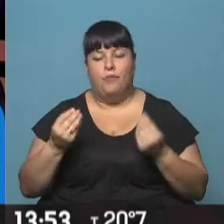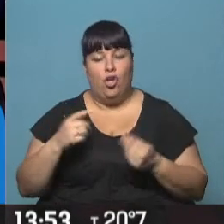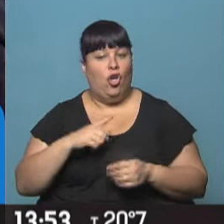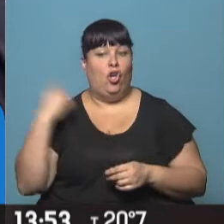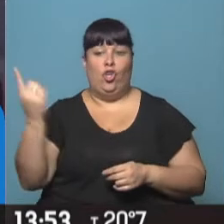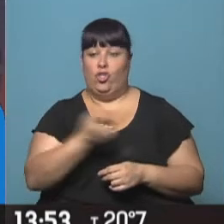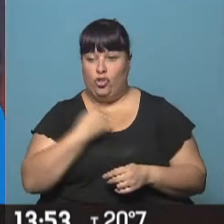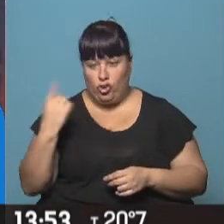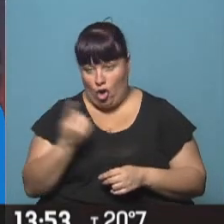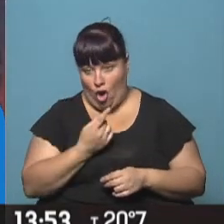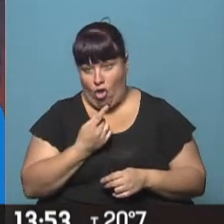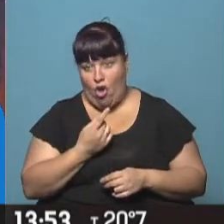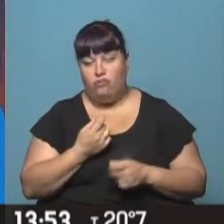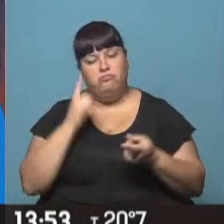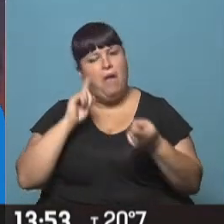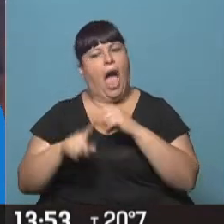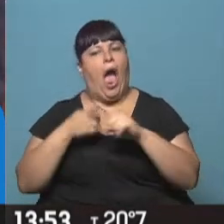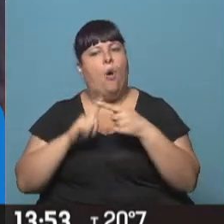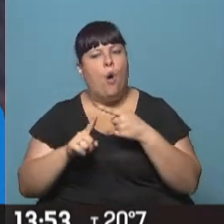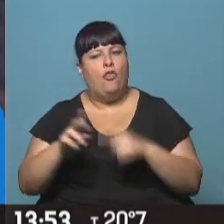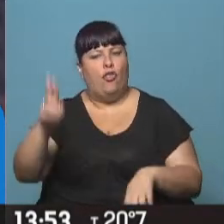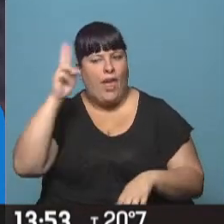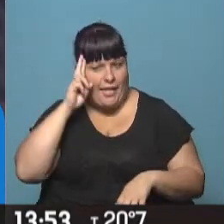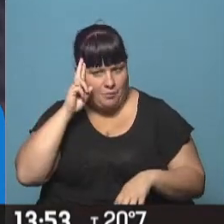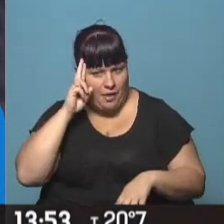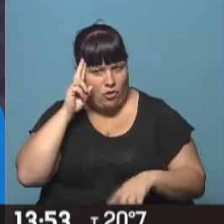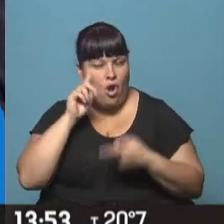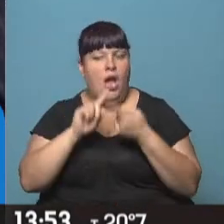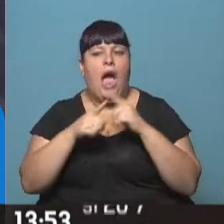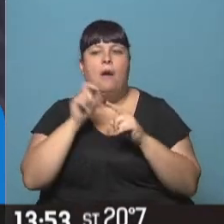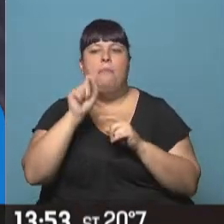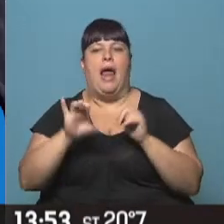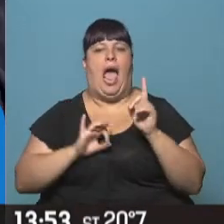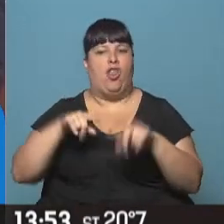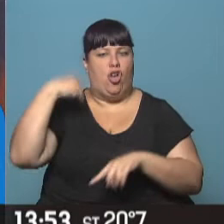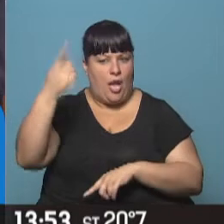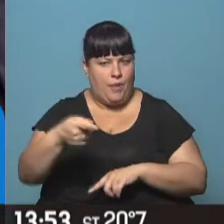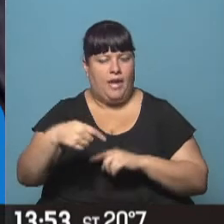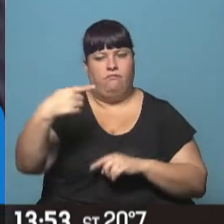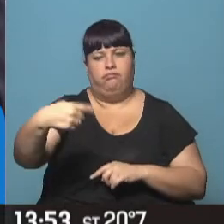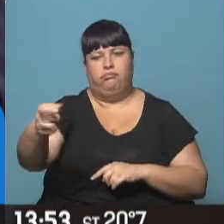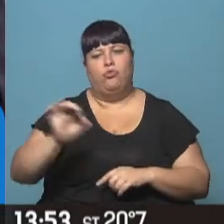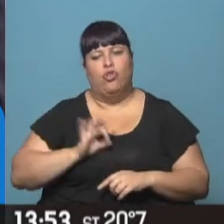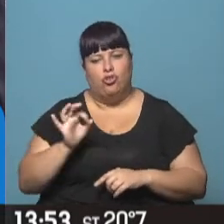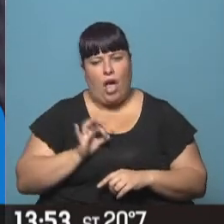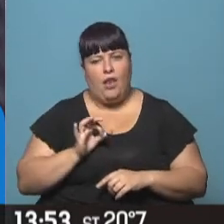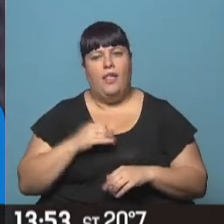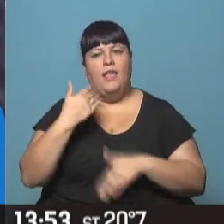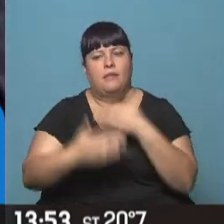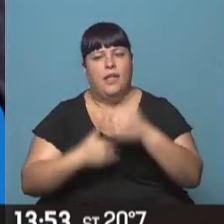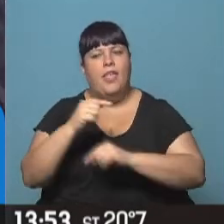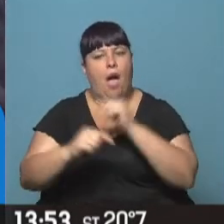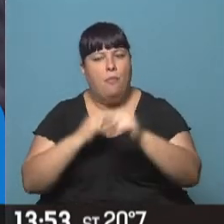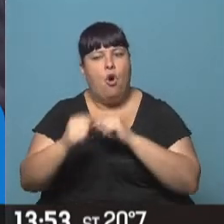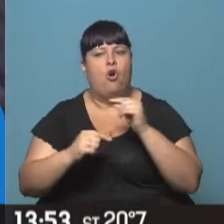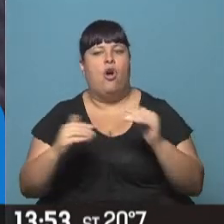todos nos pusimos de acuerdo en respetar la pauta para el año que viene y para los próximos años de camino gradual